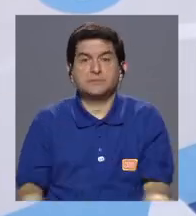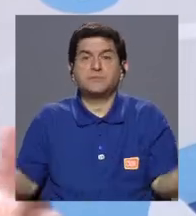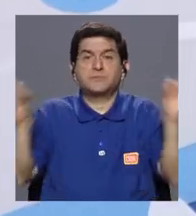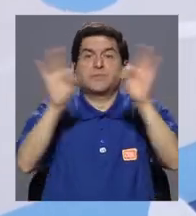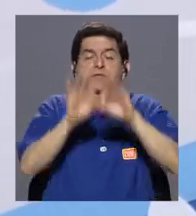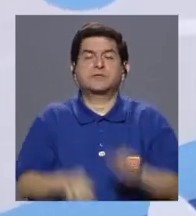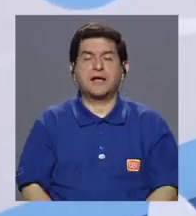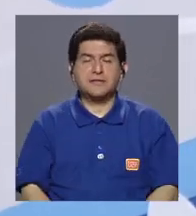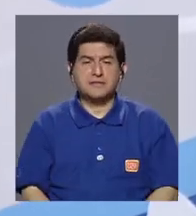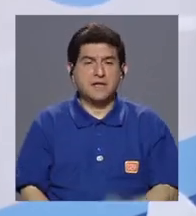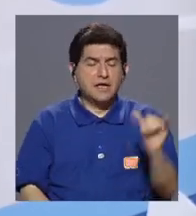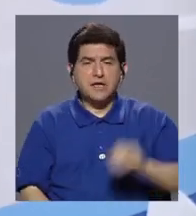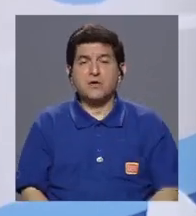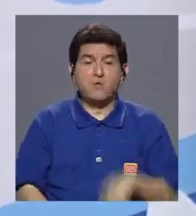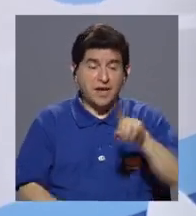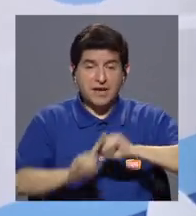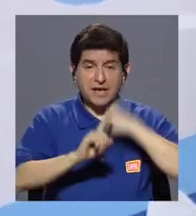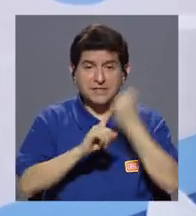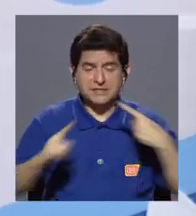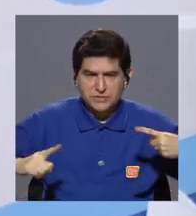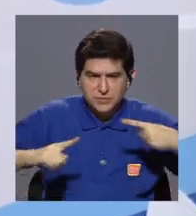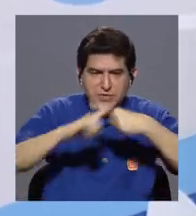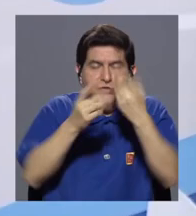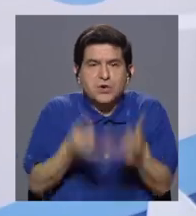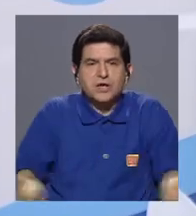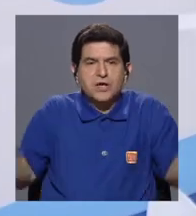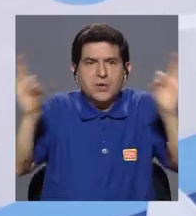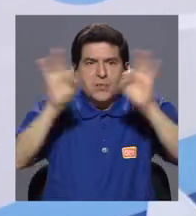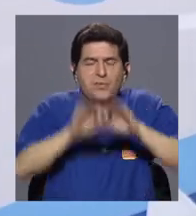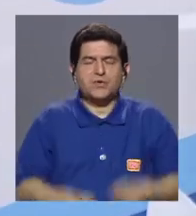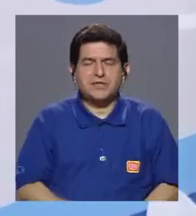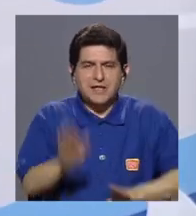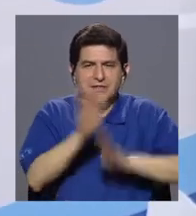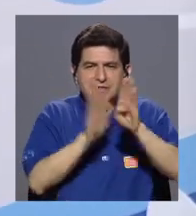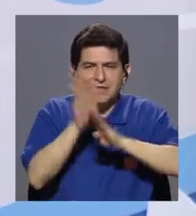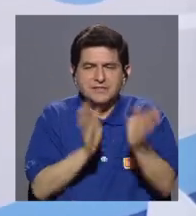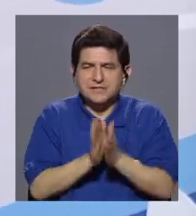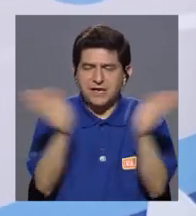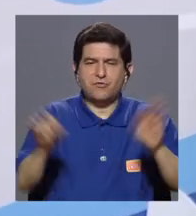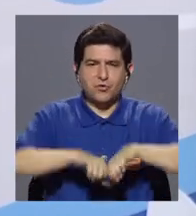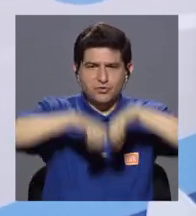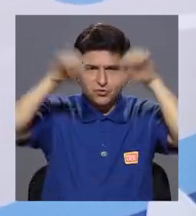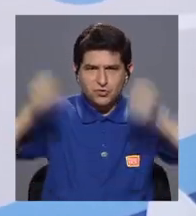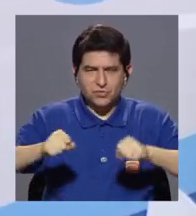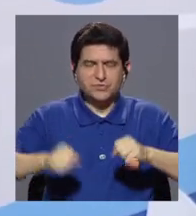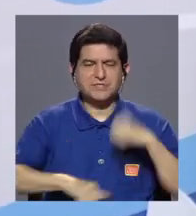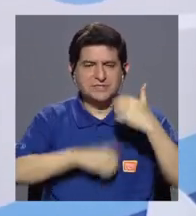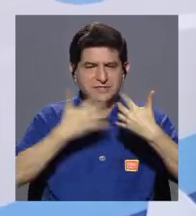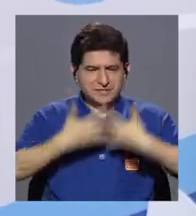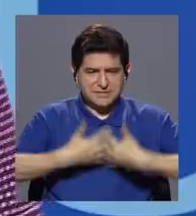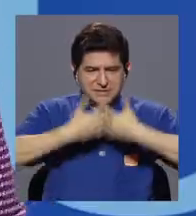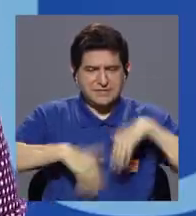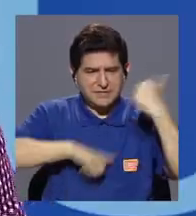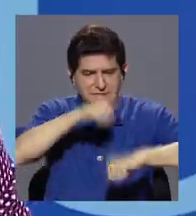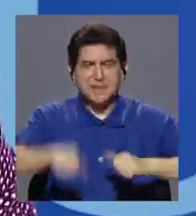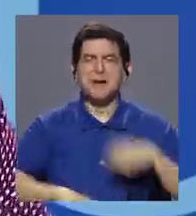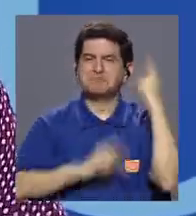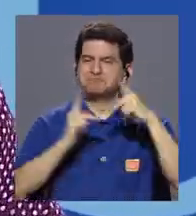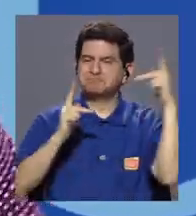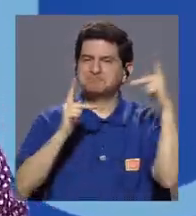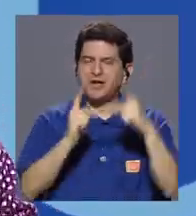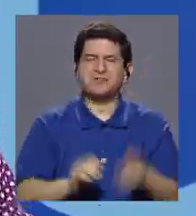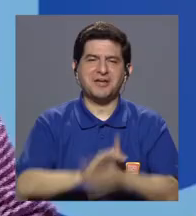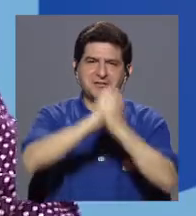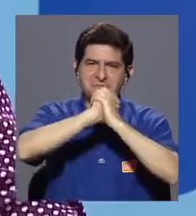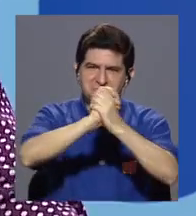fundamental y esa polinización cruzada es crítica para el desarrollo en general del ecosistema de emprendimiento perfecto después